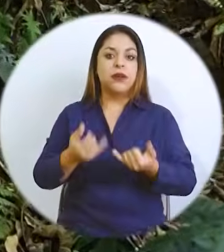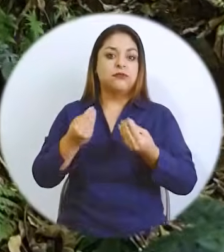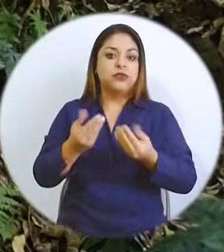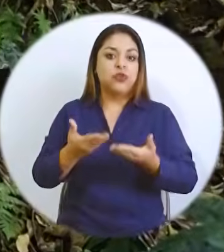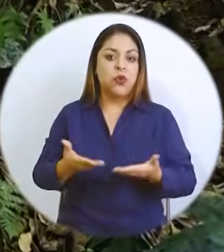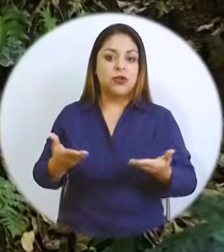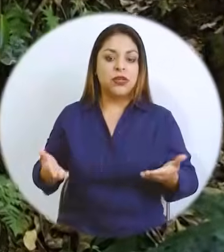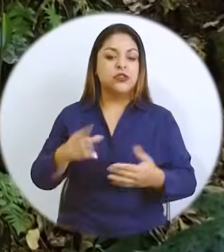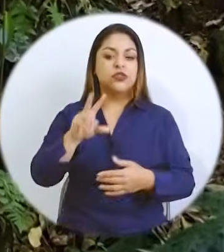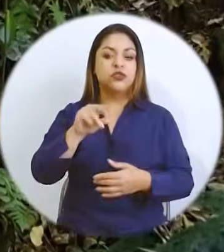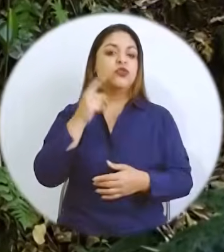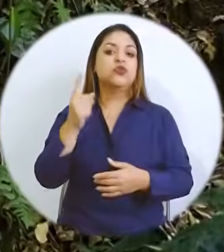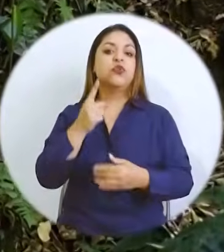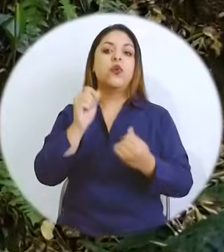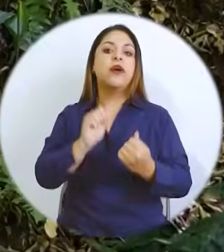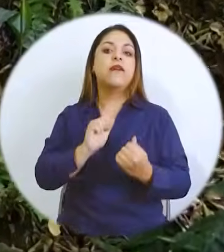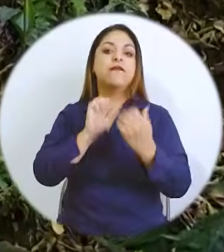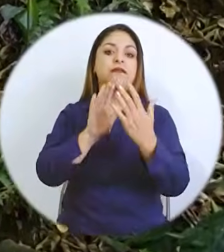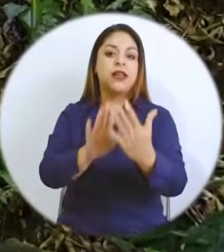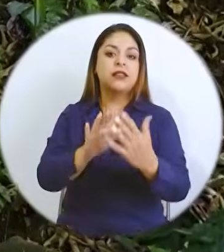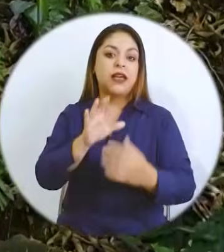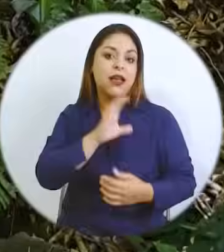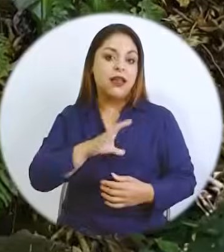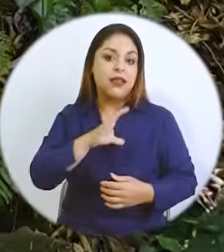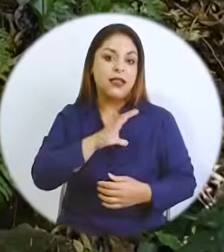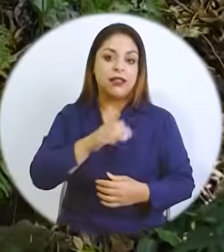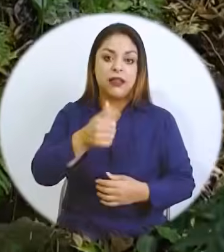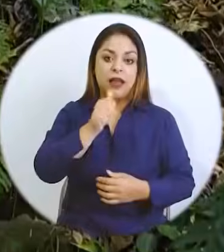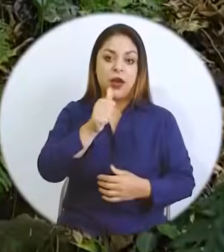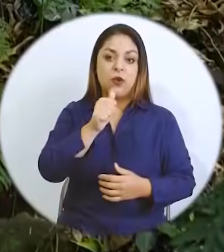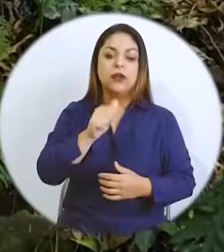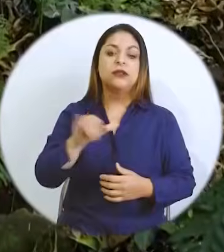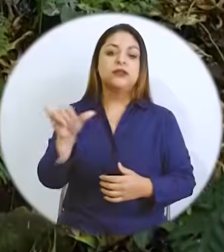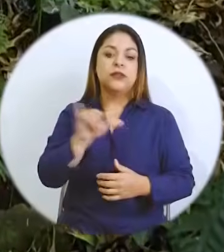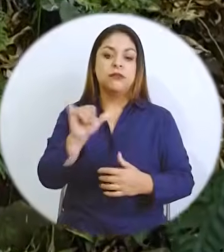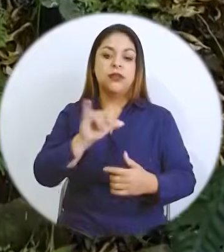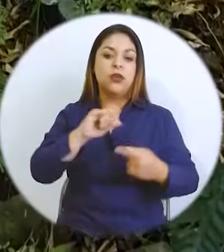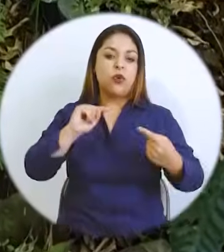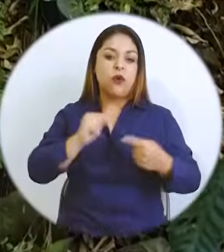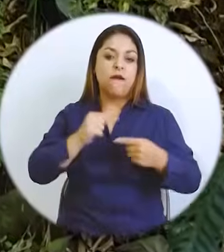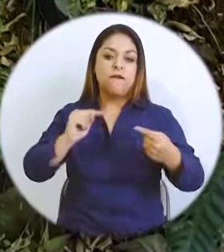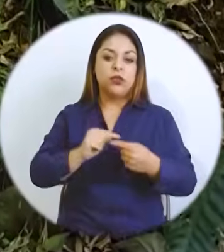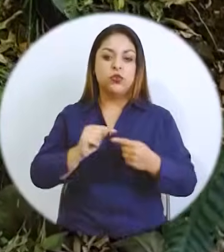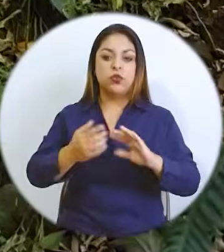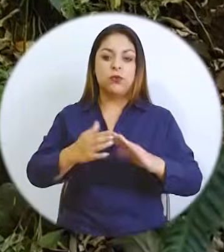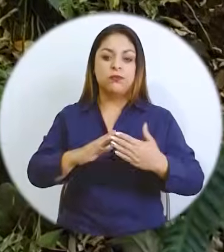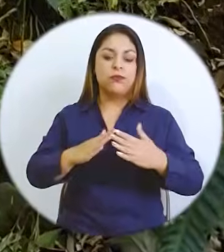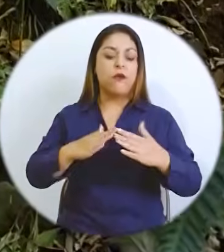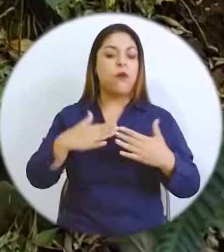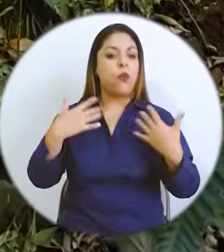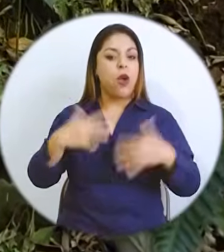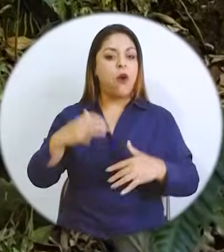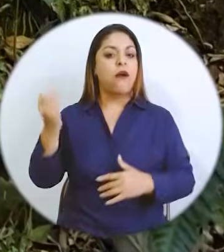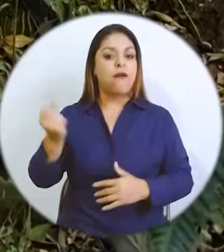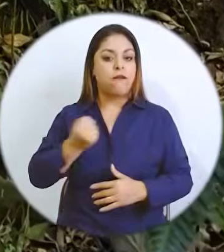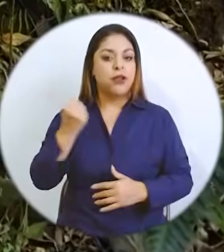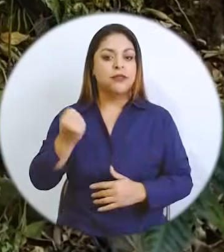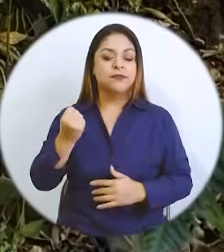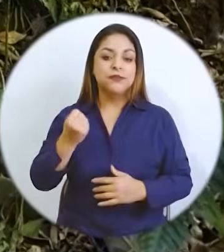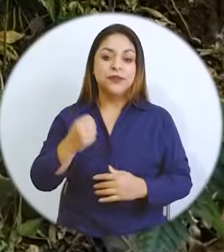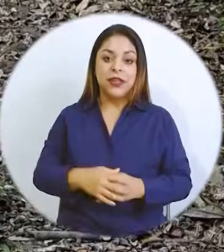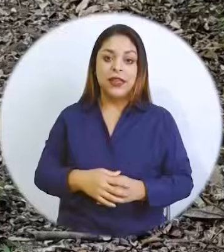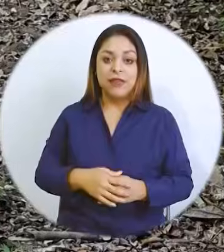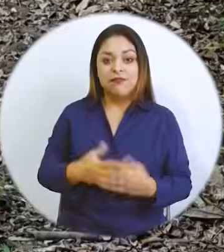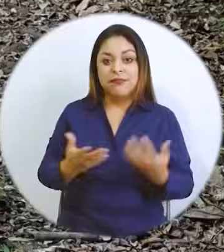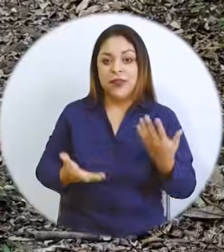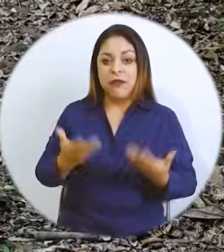solo enfrentan problemáticas relacionadas con la calidad del agua, sino conflictos comunitarios muy fuertes, ¿verdad? Y que tal vez, de nuevo, se